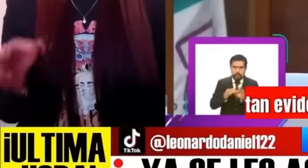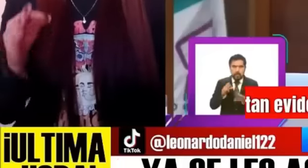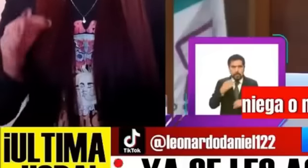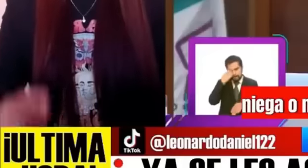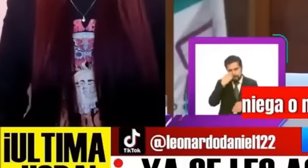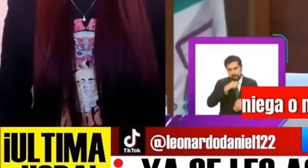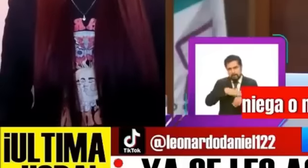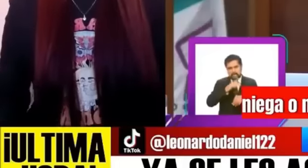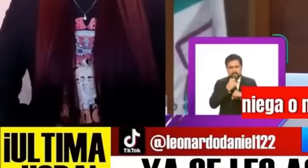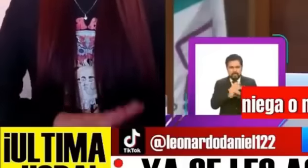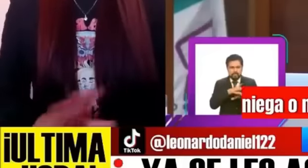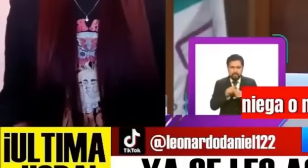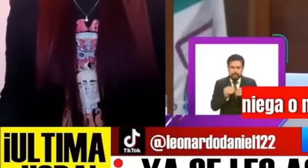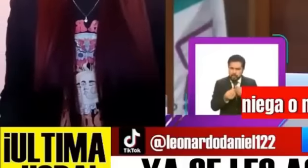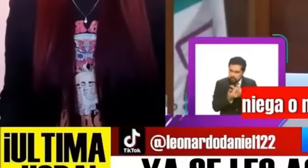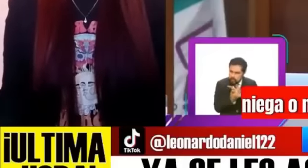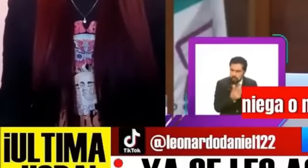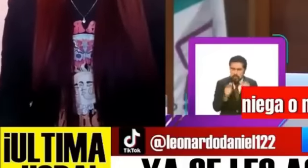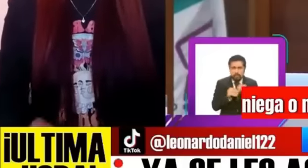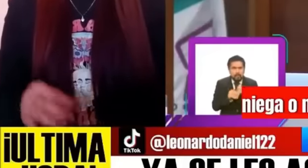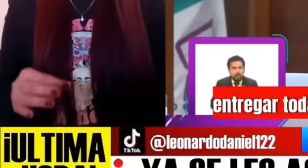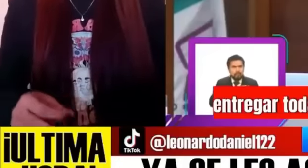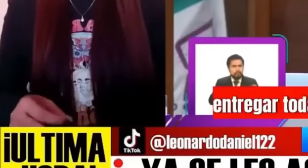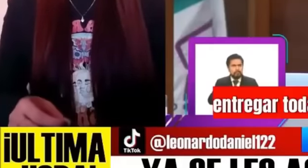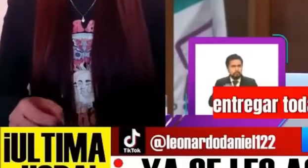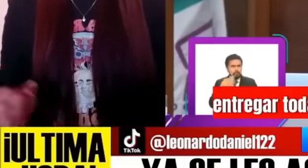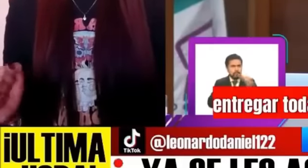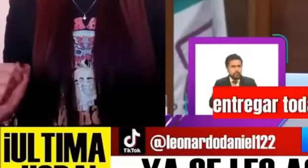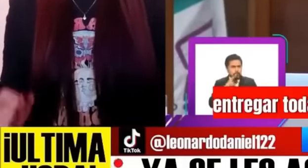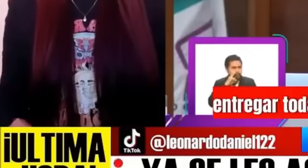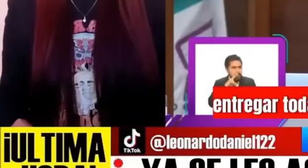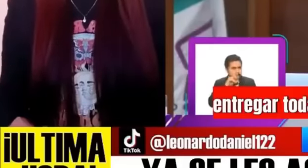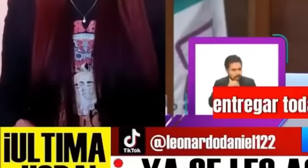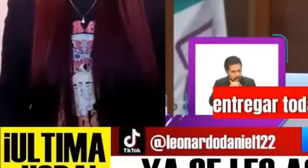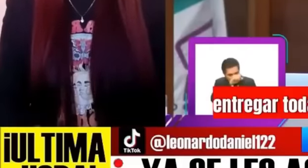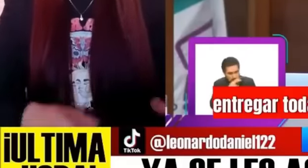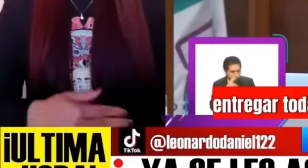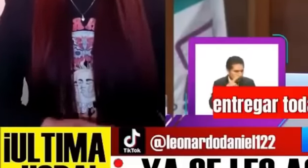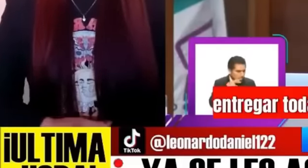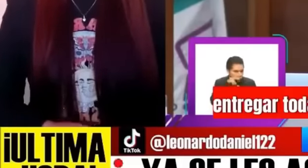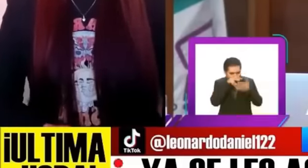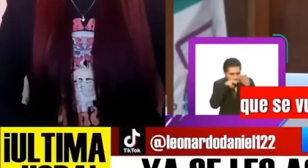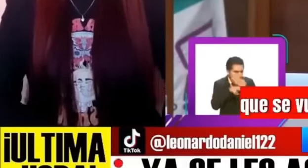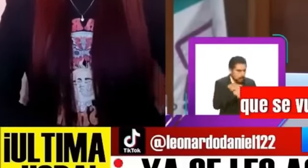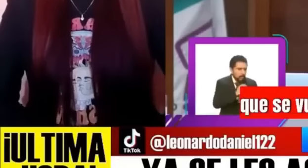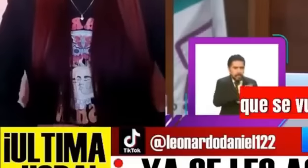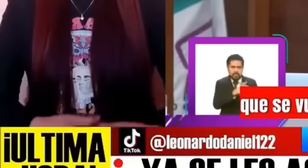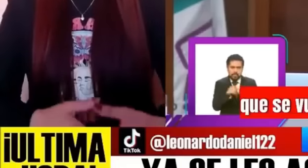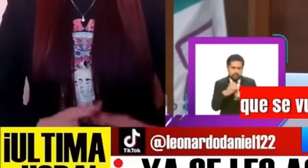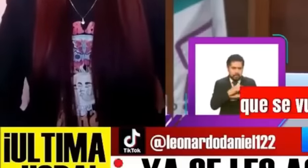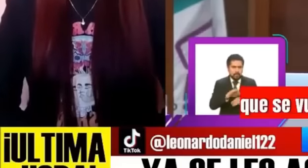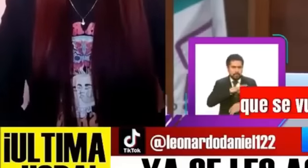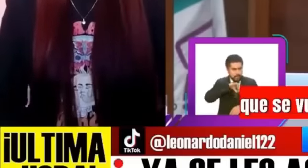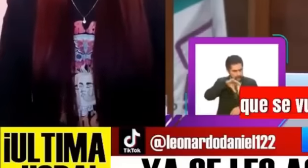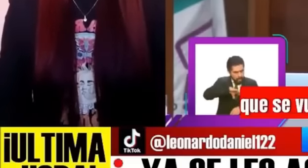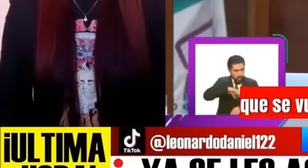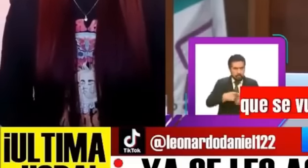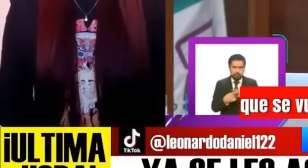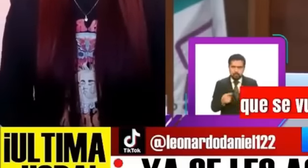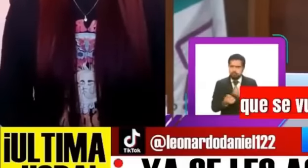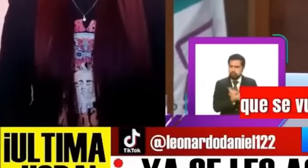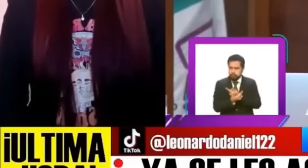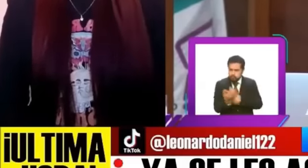INAI se niega o no tiene intenciones de entregar toda la información, alegando que se vulnerará